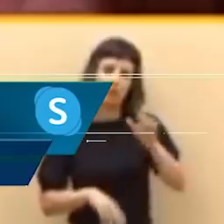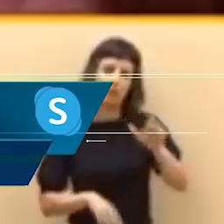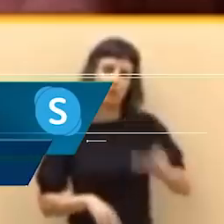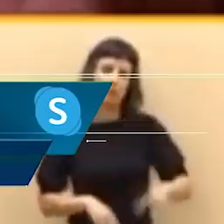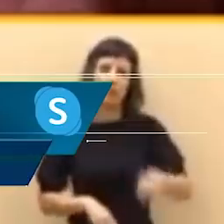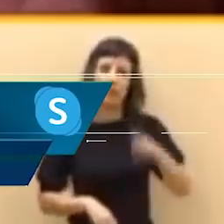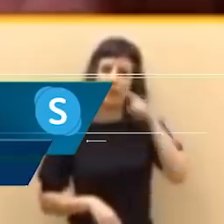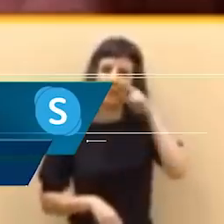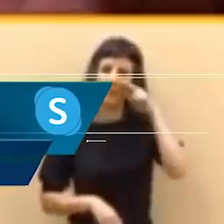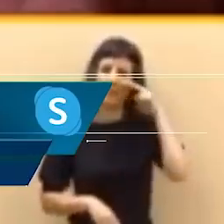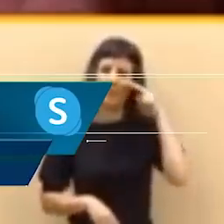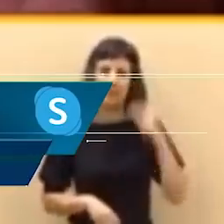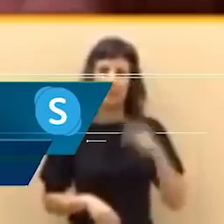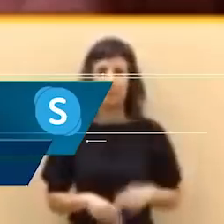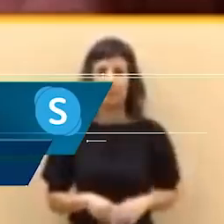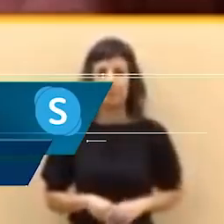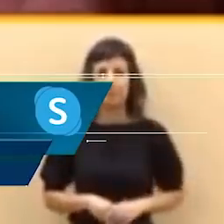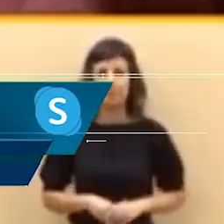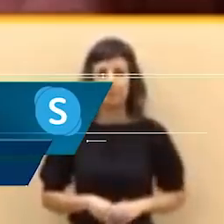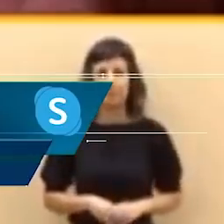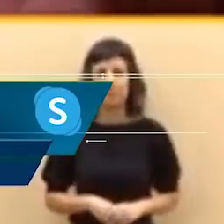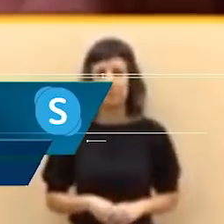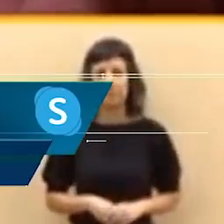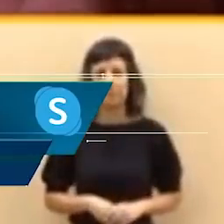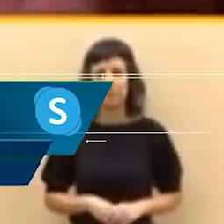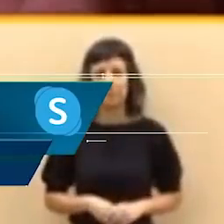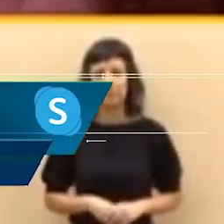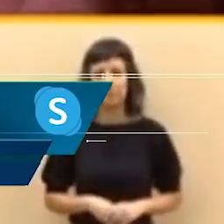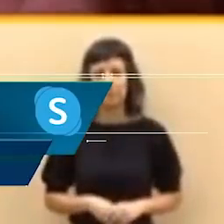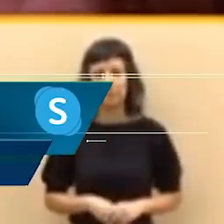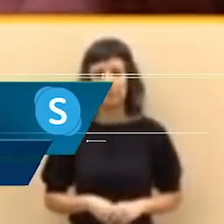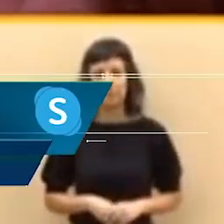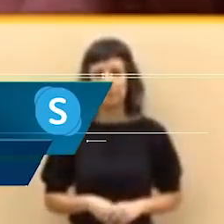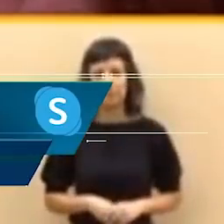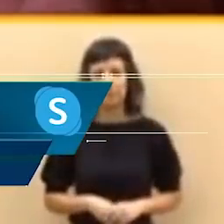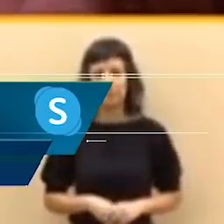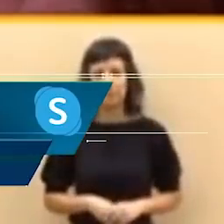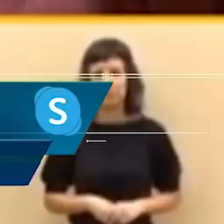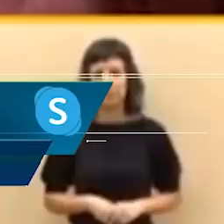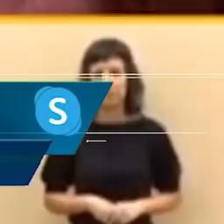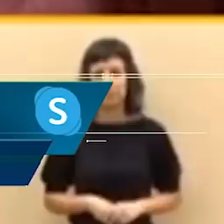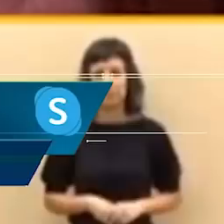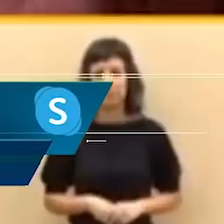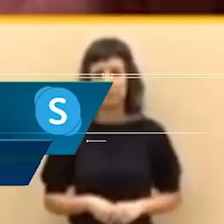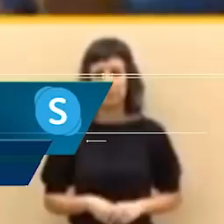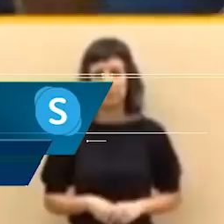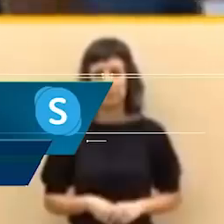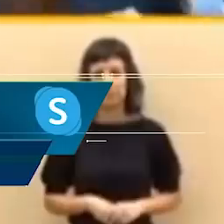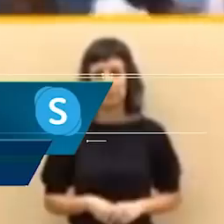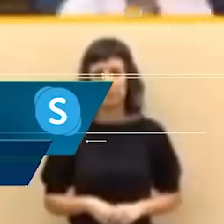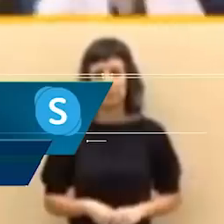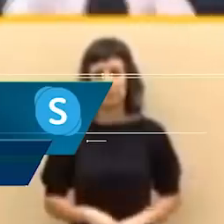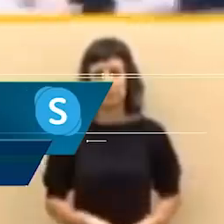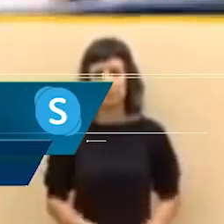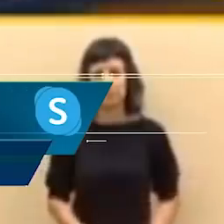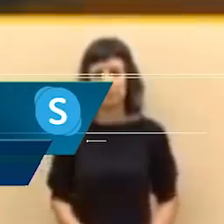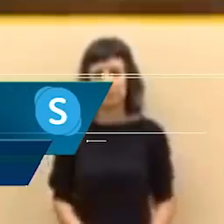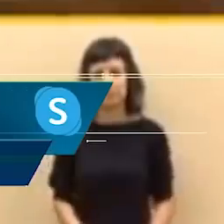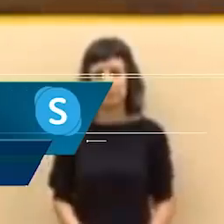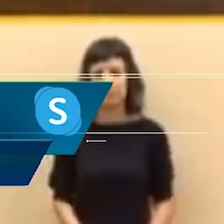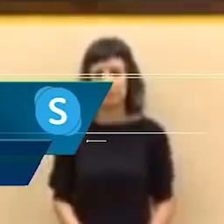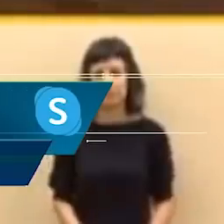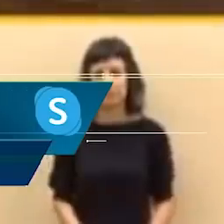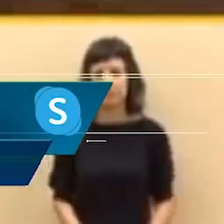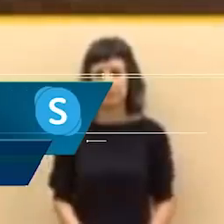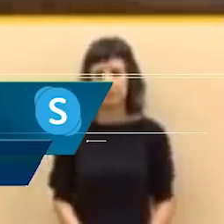quieren hablar con todo el mundo y ver si consiguen voto a voto pues que algún socialista se despiste o que